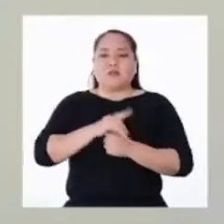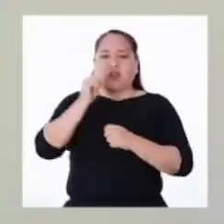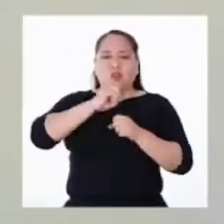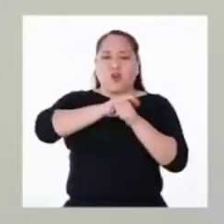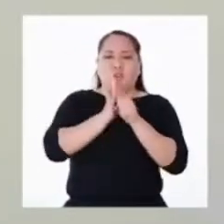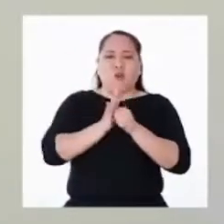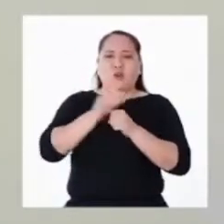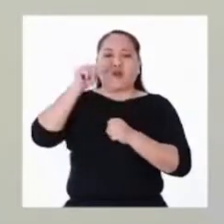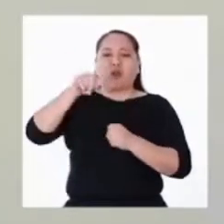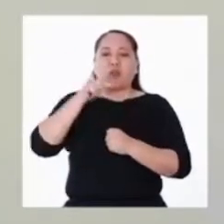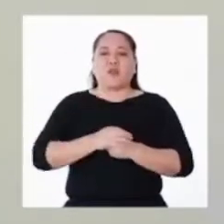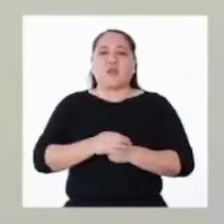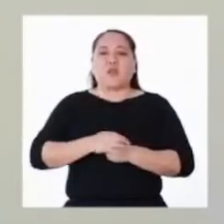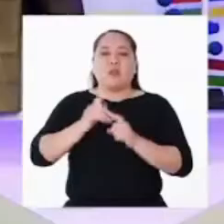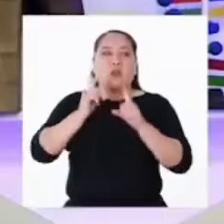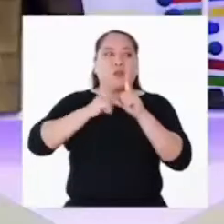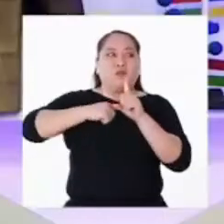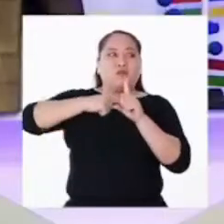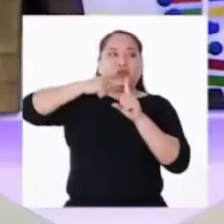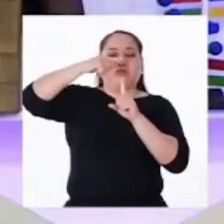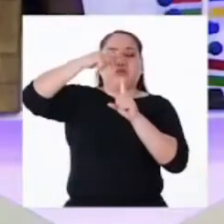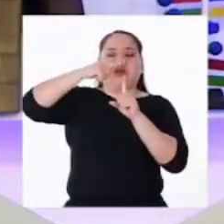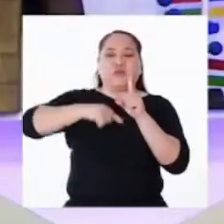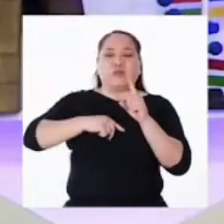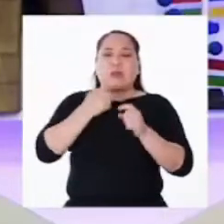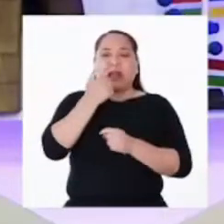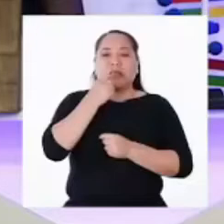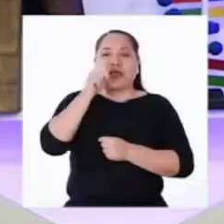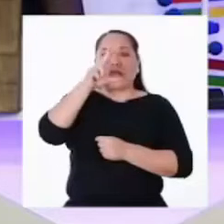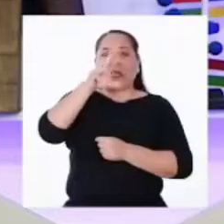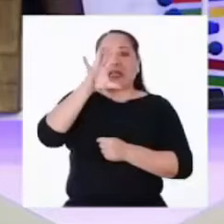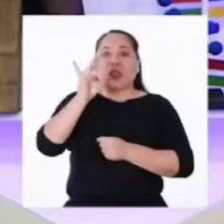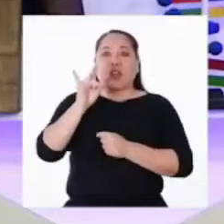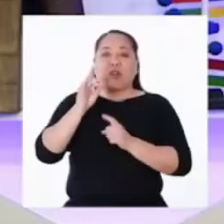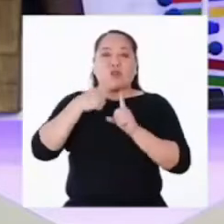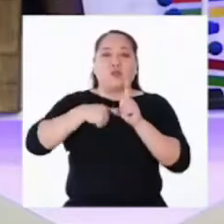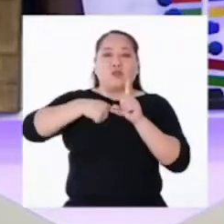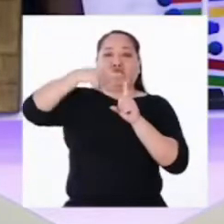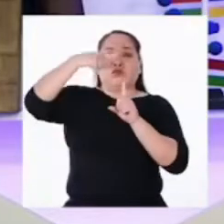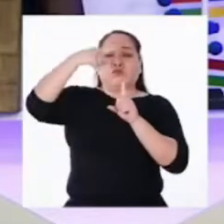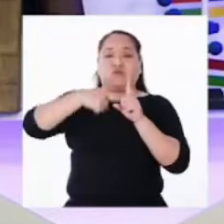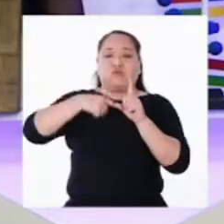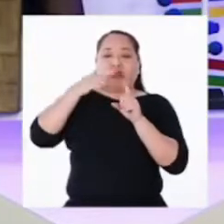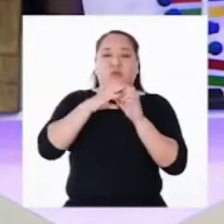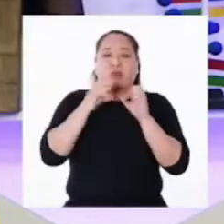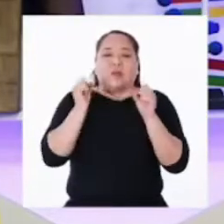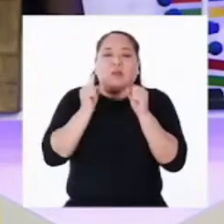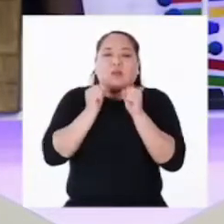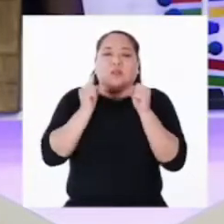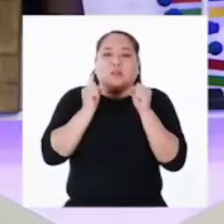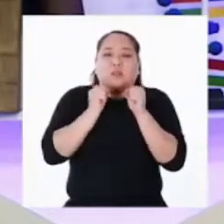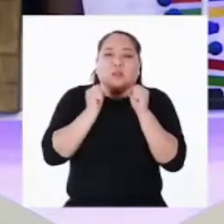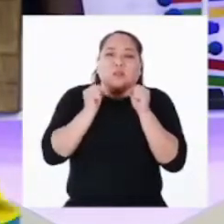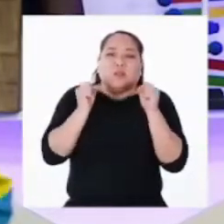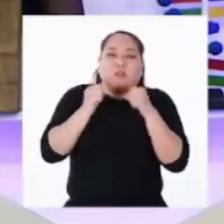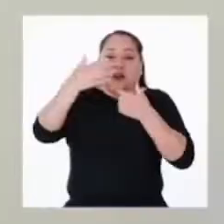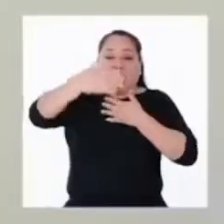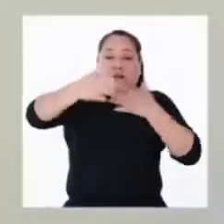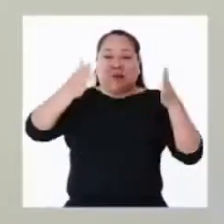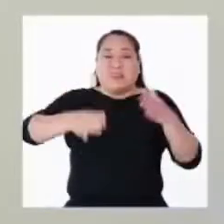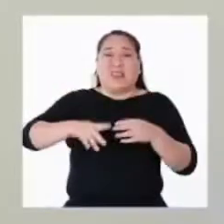tengo el virus de la COVID-19. Mira, te buscaré una infusión caliente que te ayudará a sentirte mejor. Y luego vamos a retomar nuestra